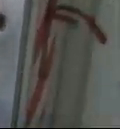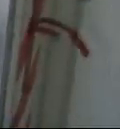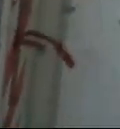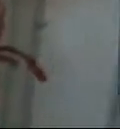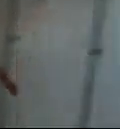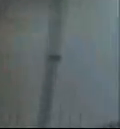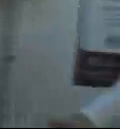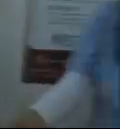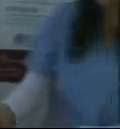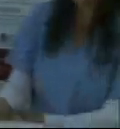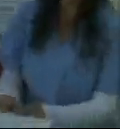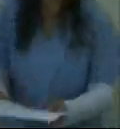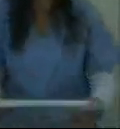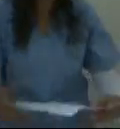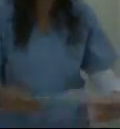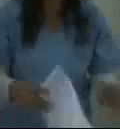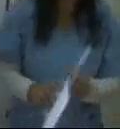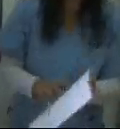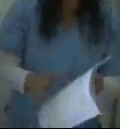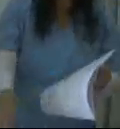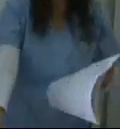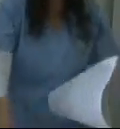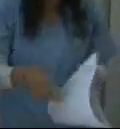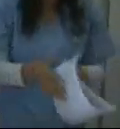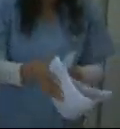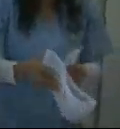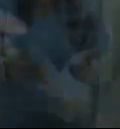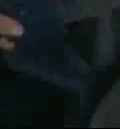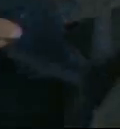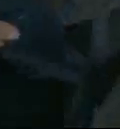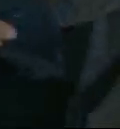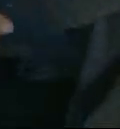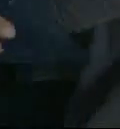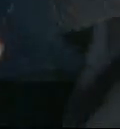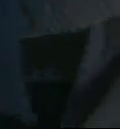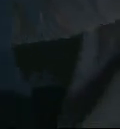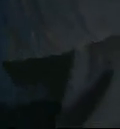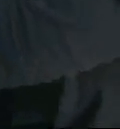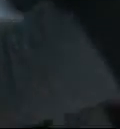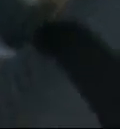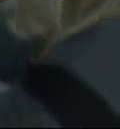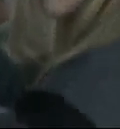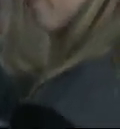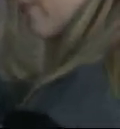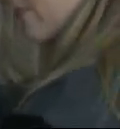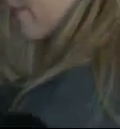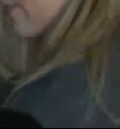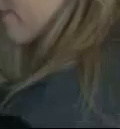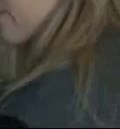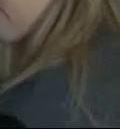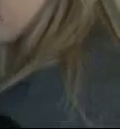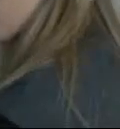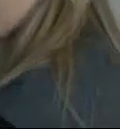Dona que esta es tu casa, que en mi cuerpo todo pasa. Hermano, yo te doy mi